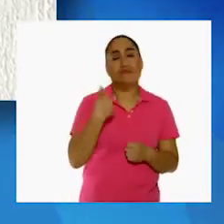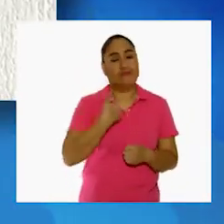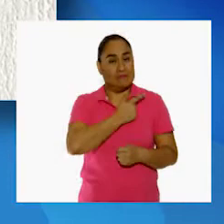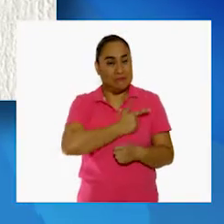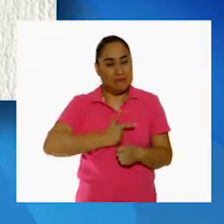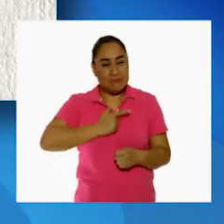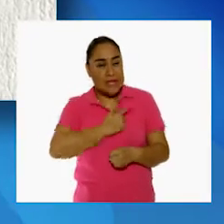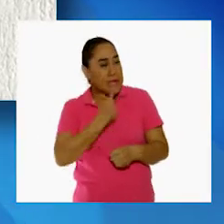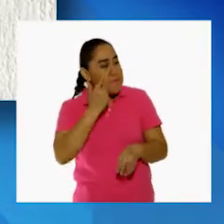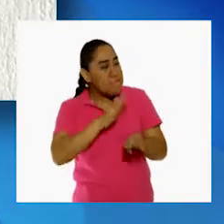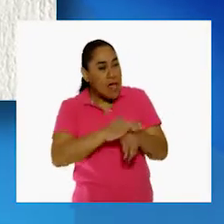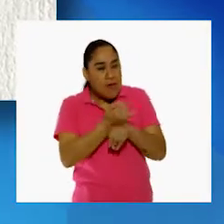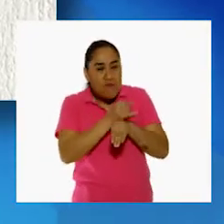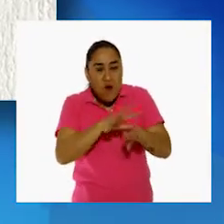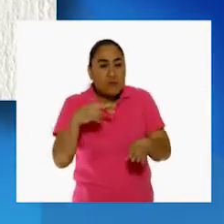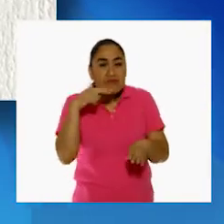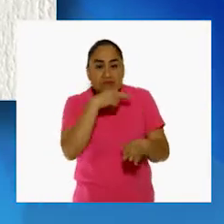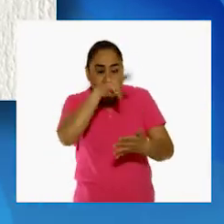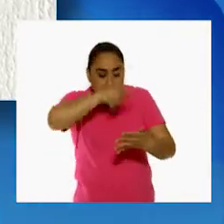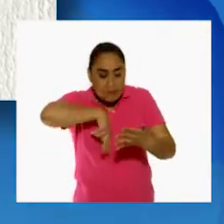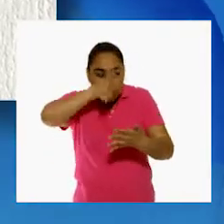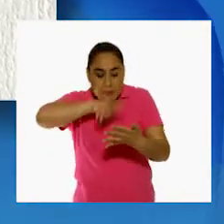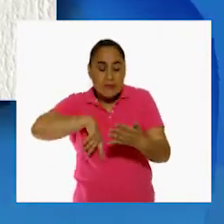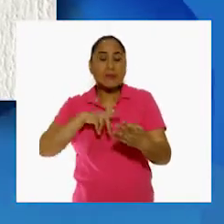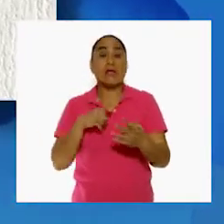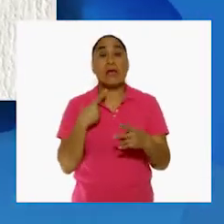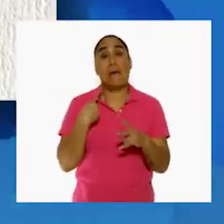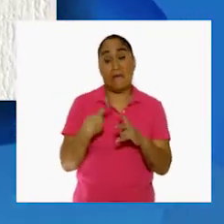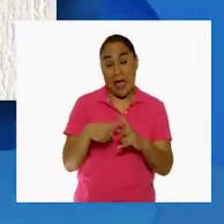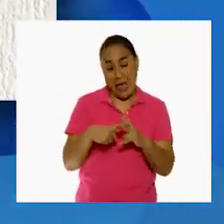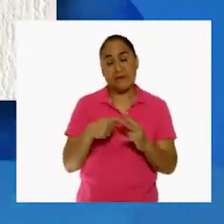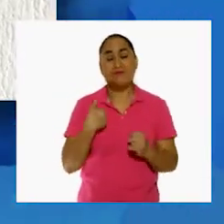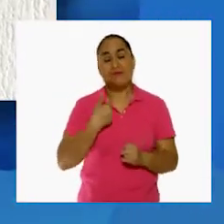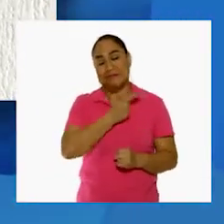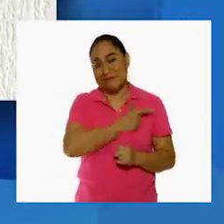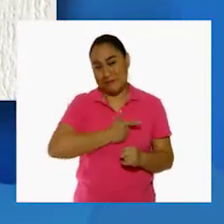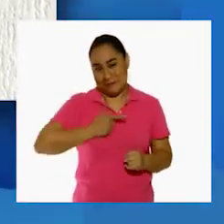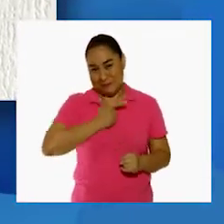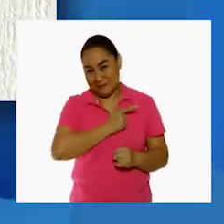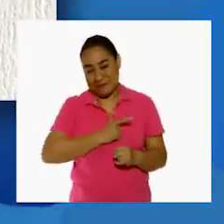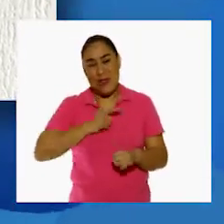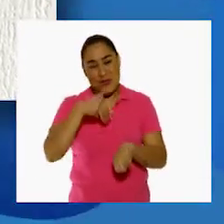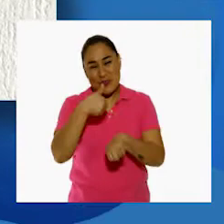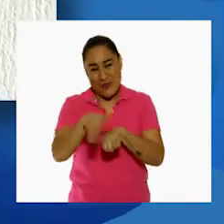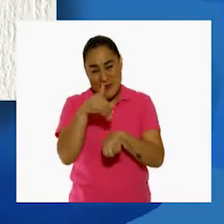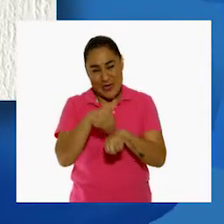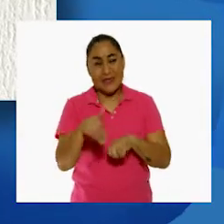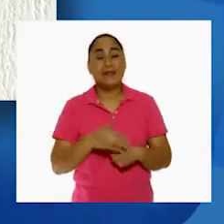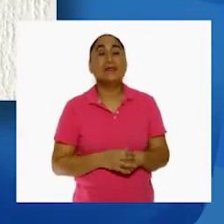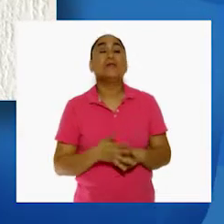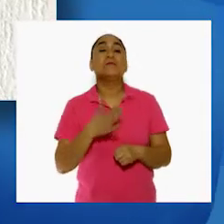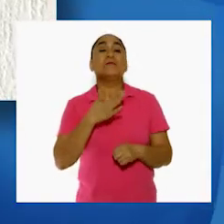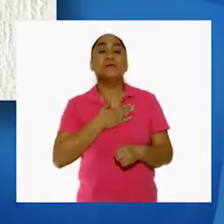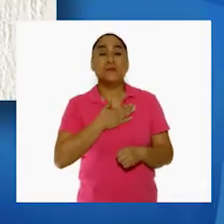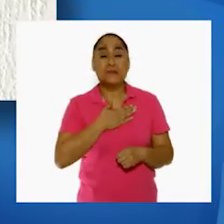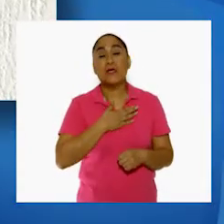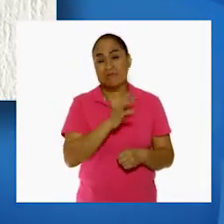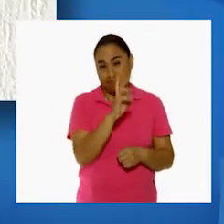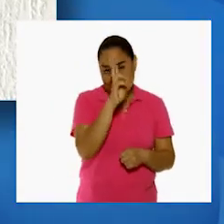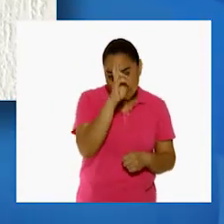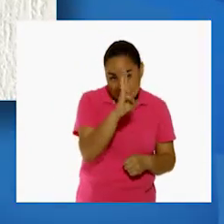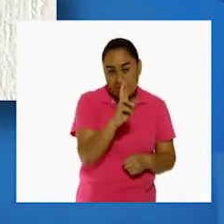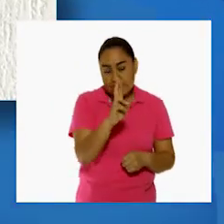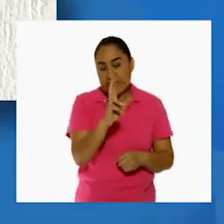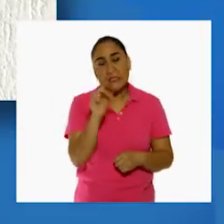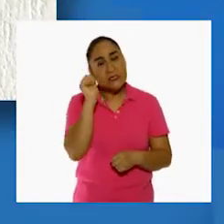busco información rápida. Me gusta la matemática porque me gustan los números. Y soy respetuoso